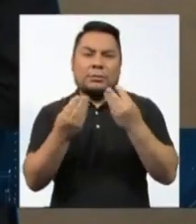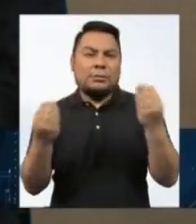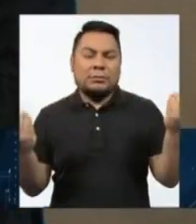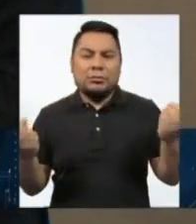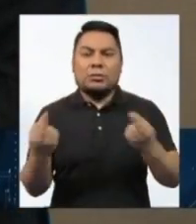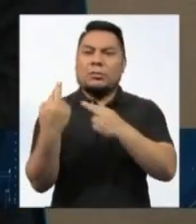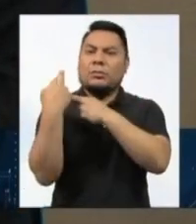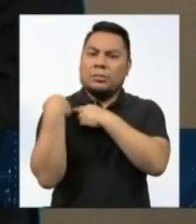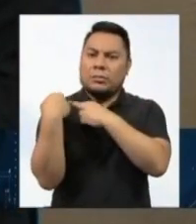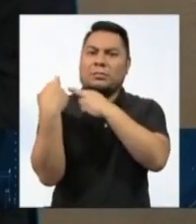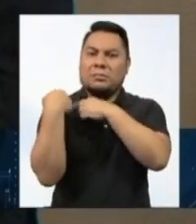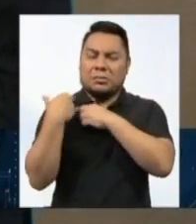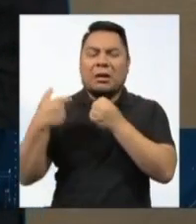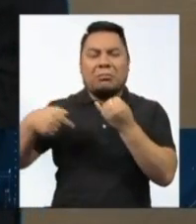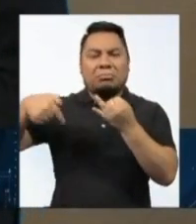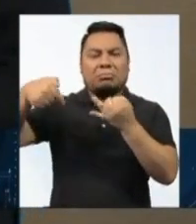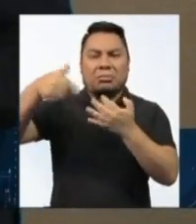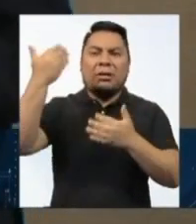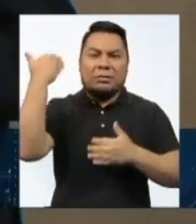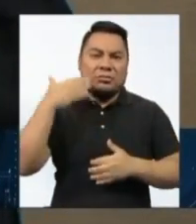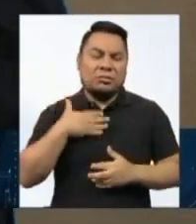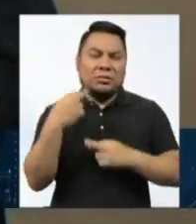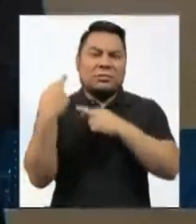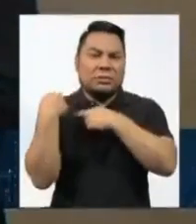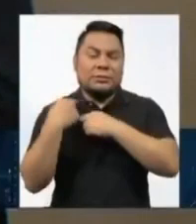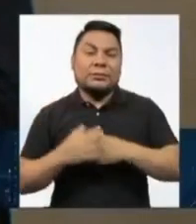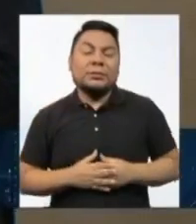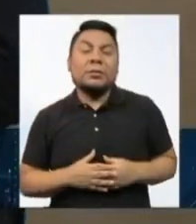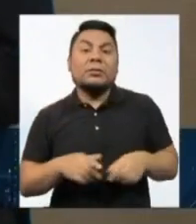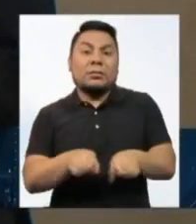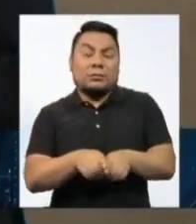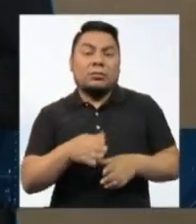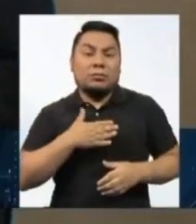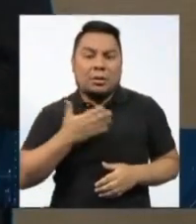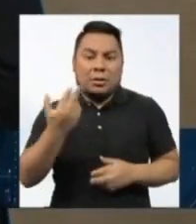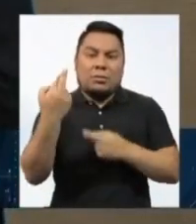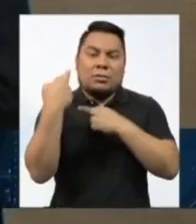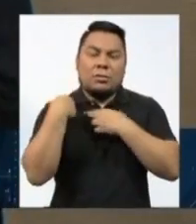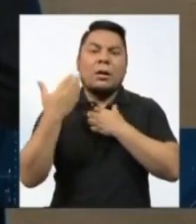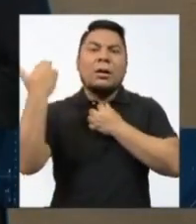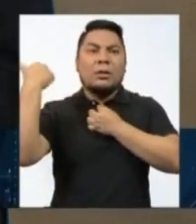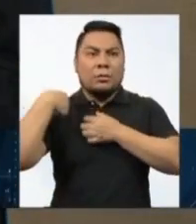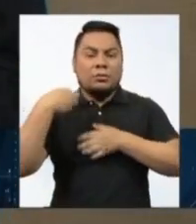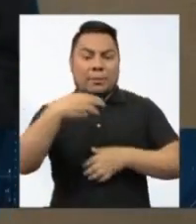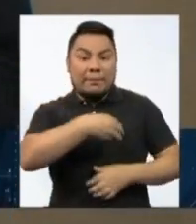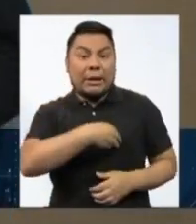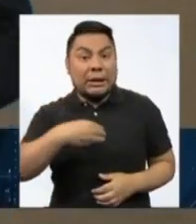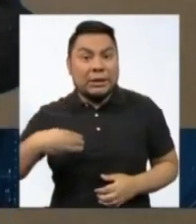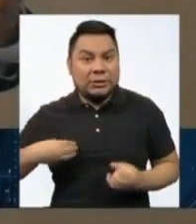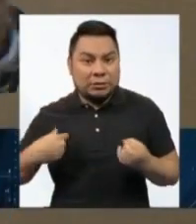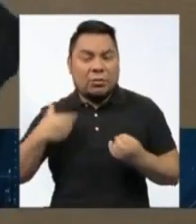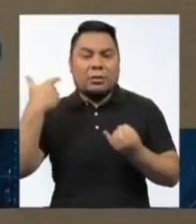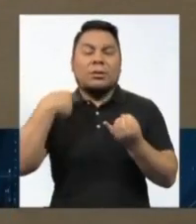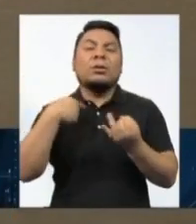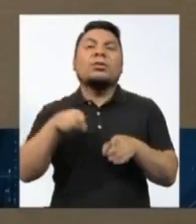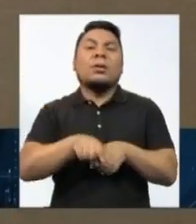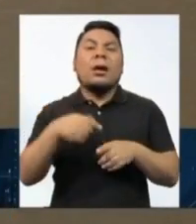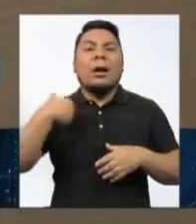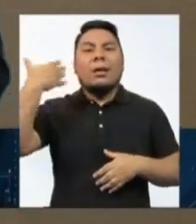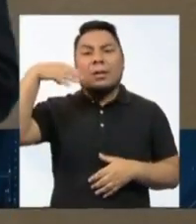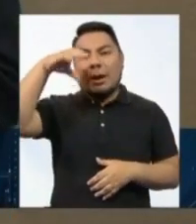bastantes cargos y responsabilidades, algunos de ellos con su título. He sido ministro, he sido